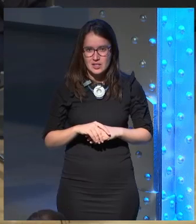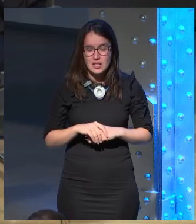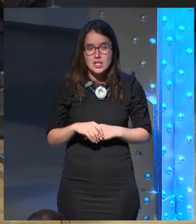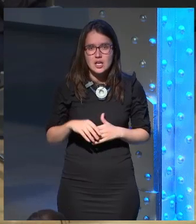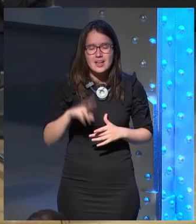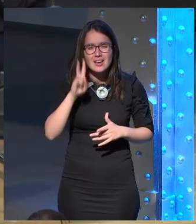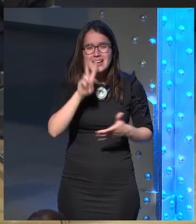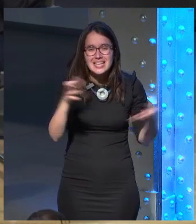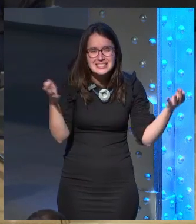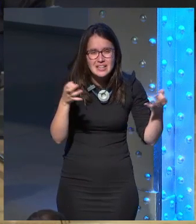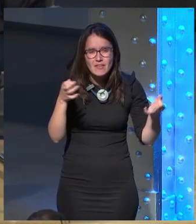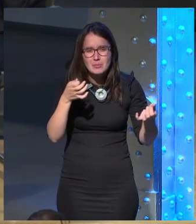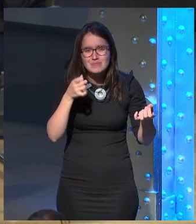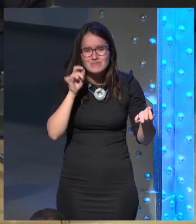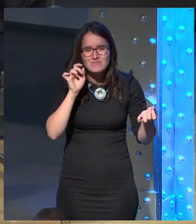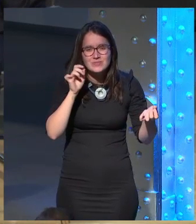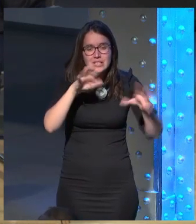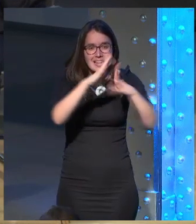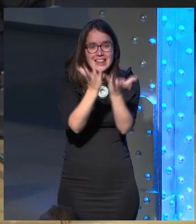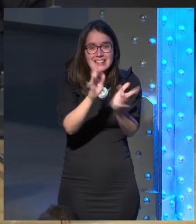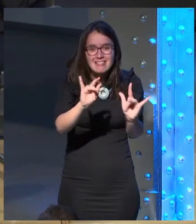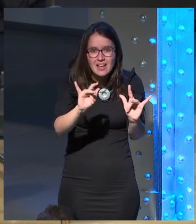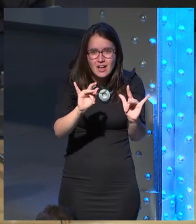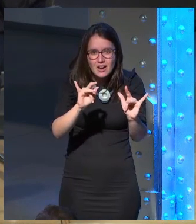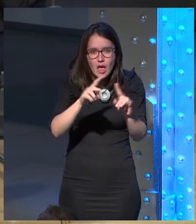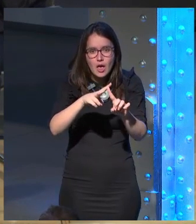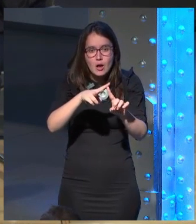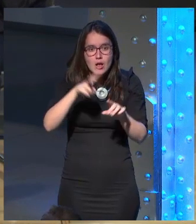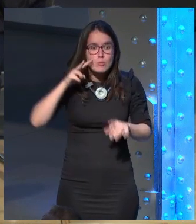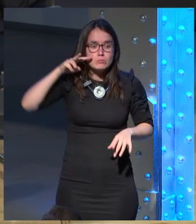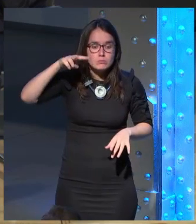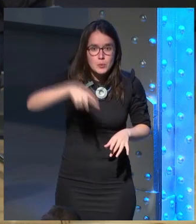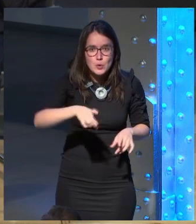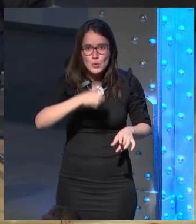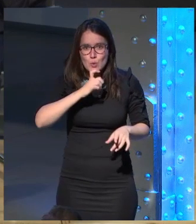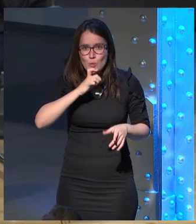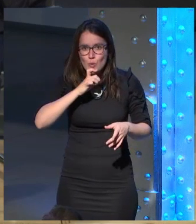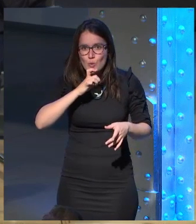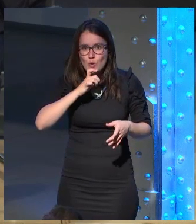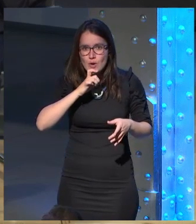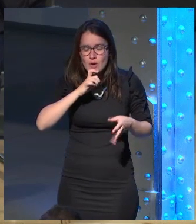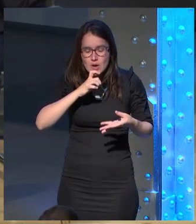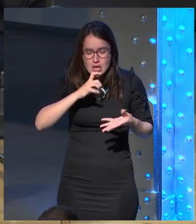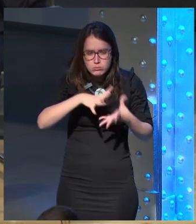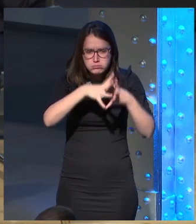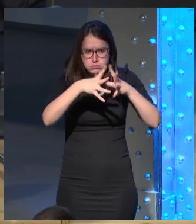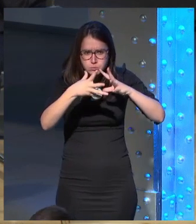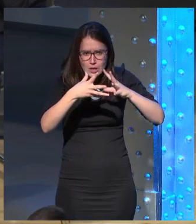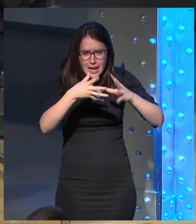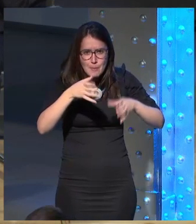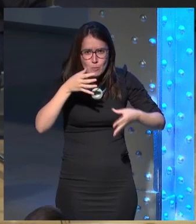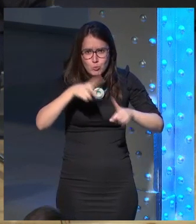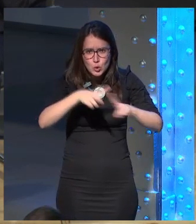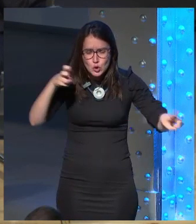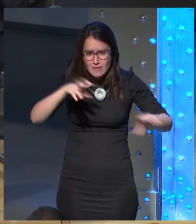¿Qué se ve? ¿Qué se puede apreciar de la Tierra desde allí? ¿Hasta qué punto es ajustada, fina, la